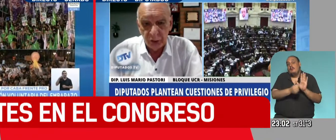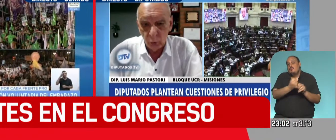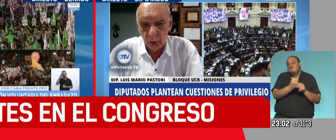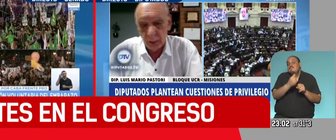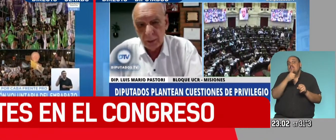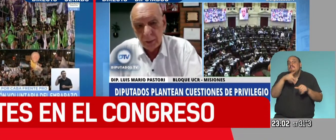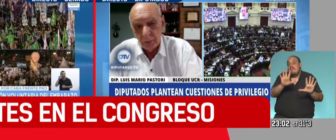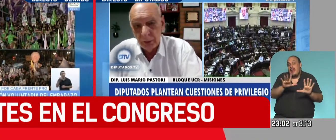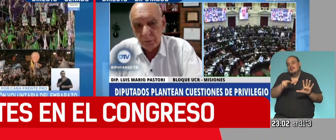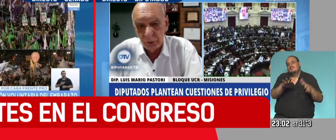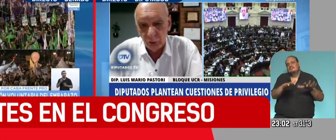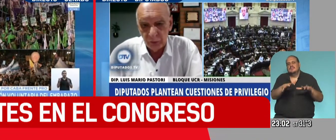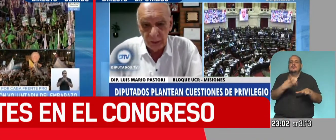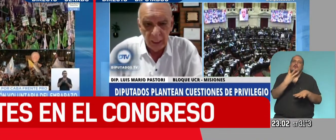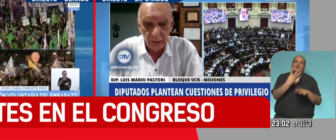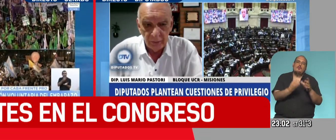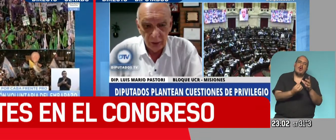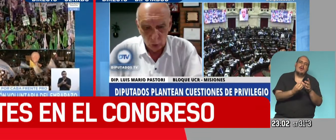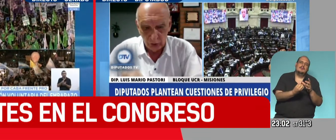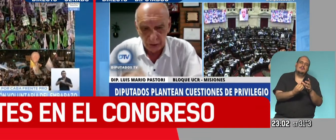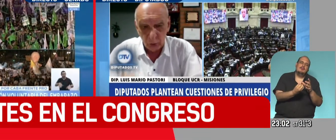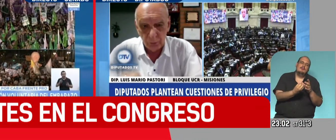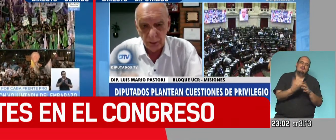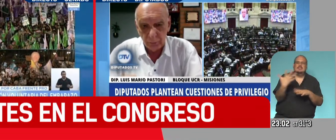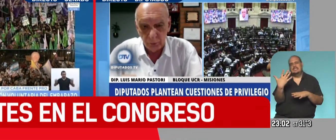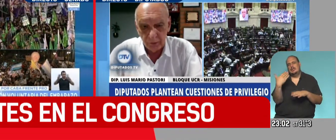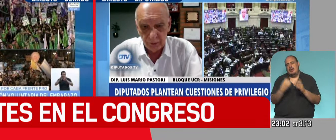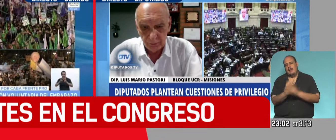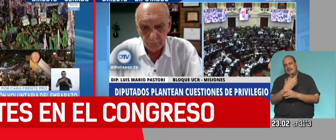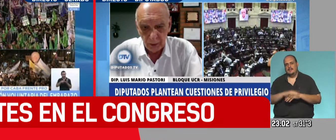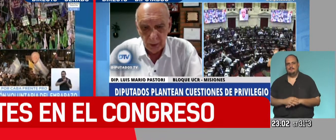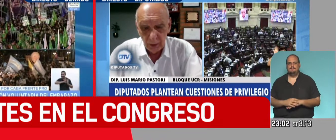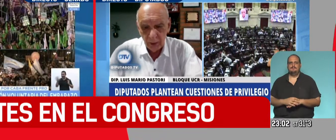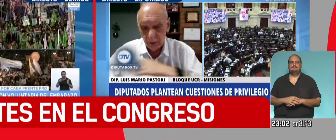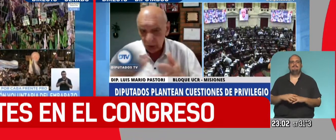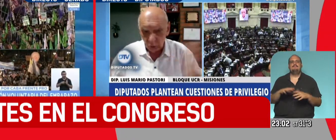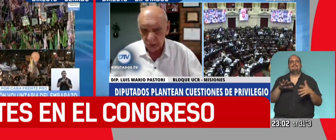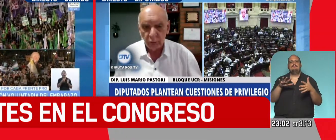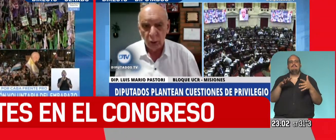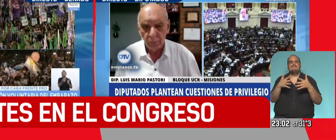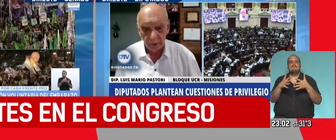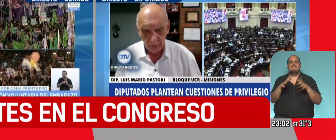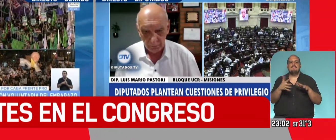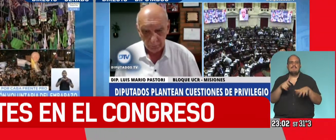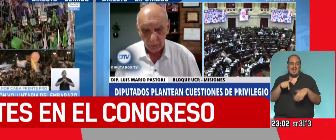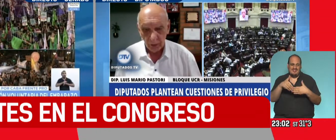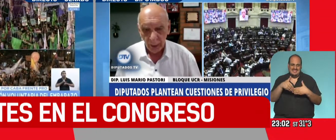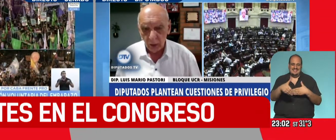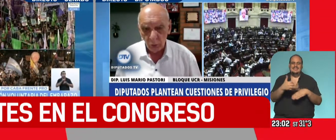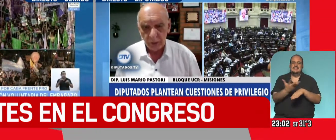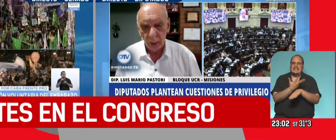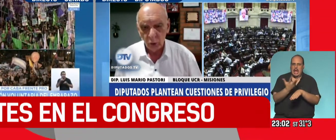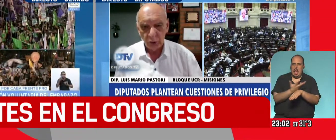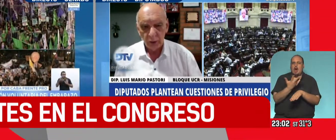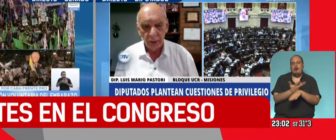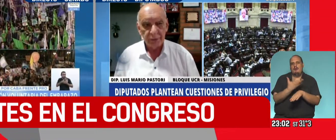está, a eso de las 4 y pico, 5 de la madrugada. Todo parece indicar que serían cerca de 5 horas, ahora un poquitito menos, lo